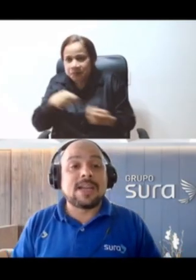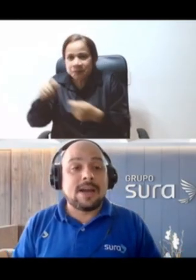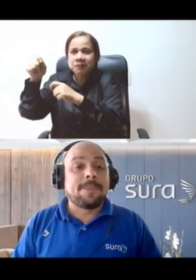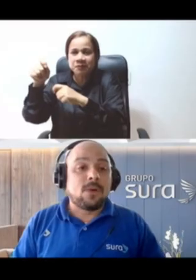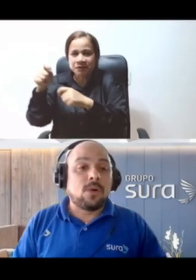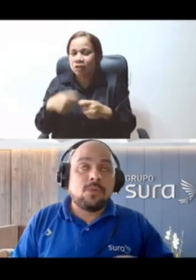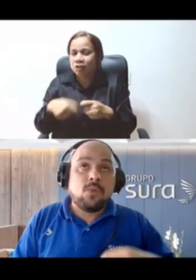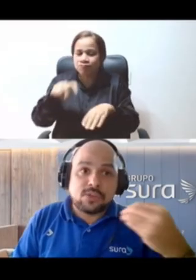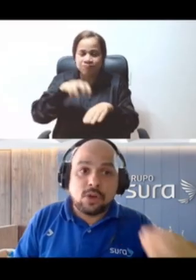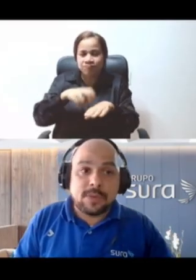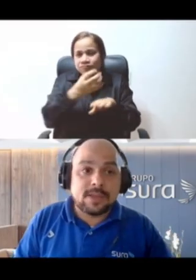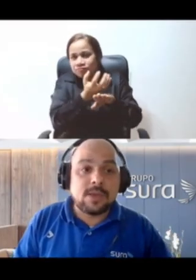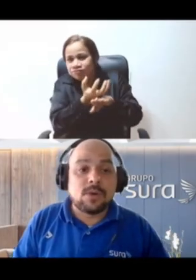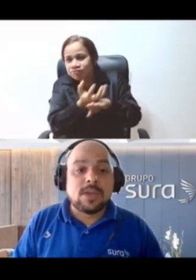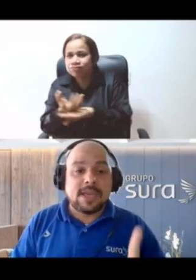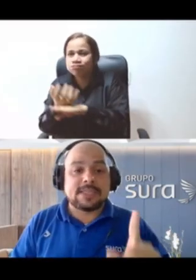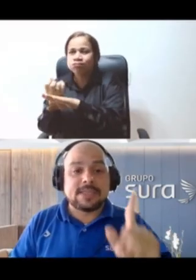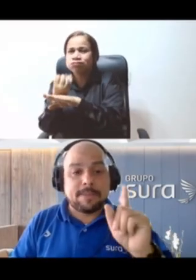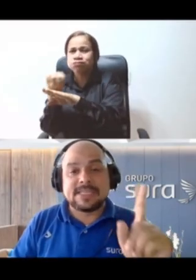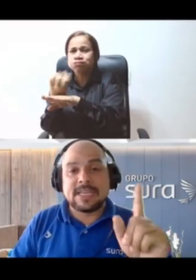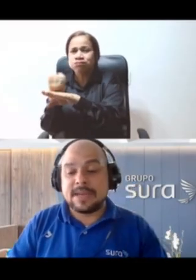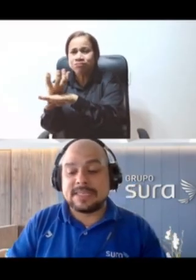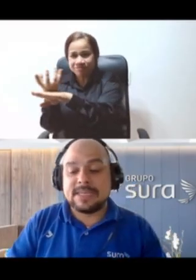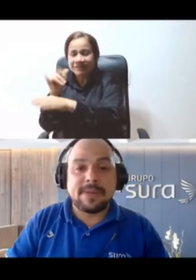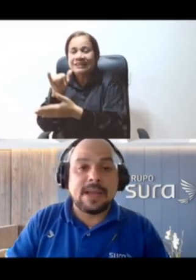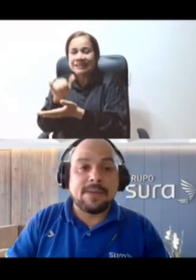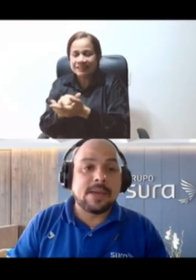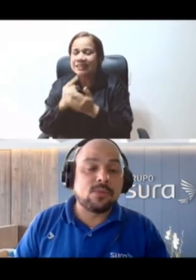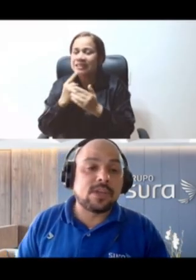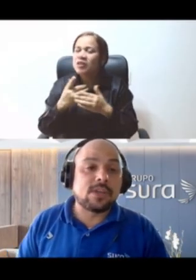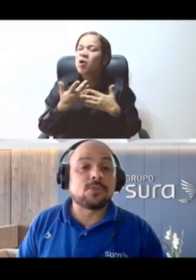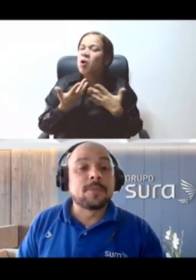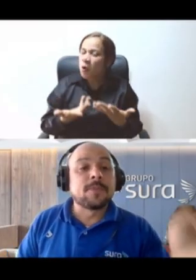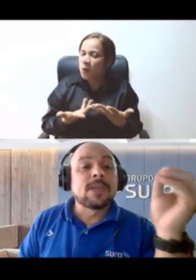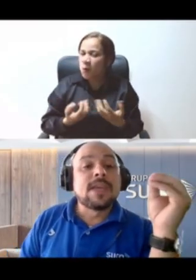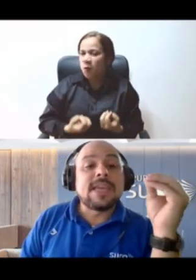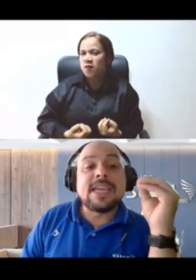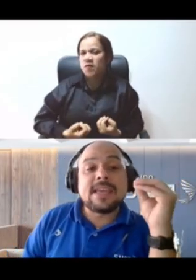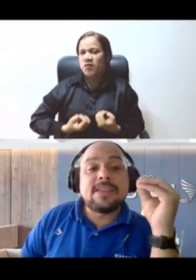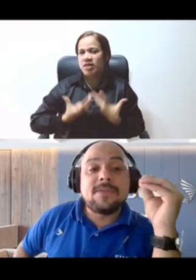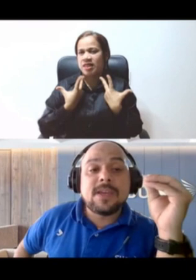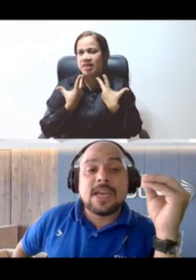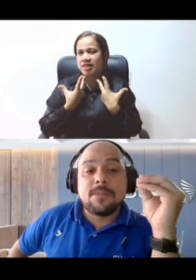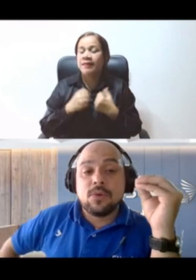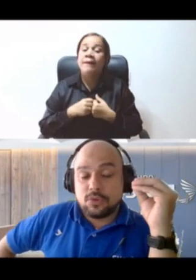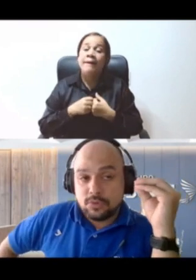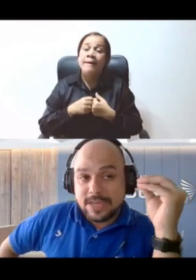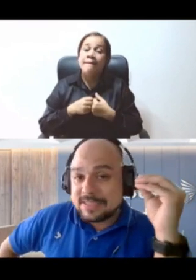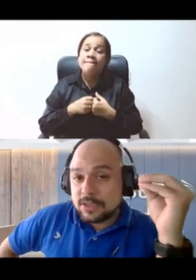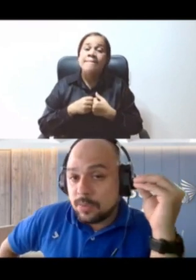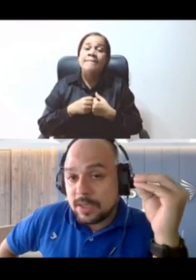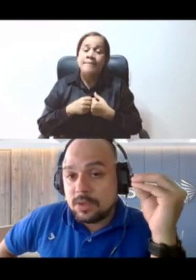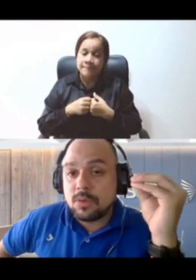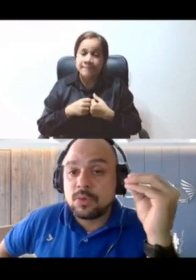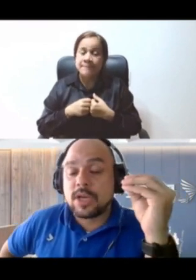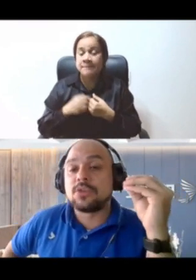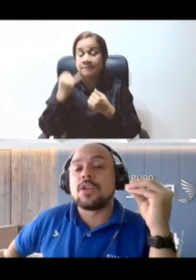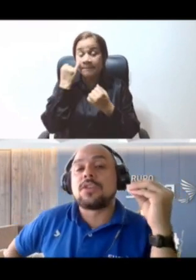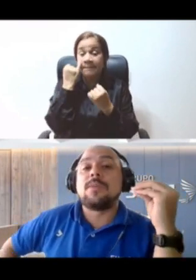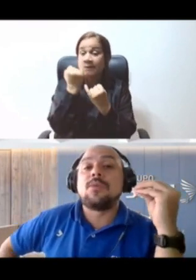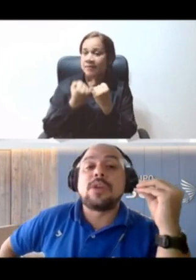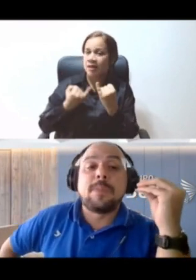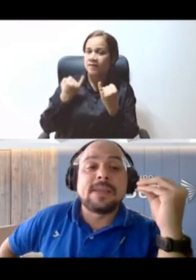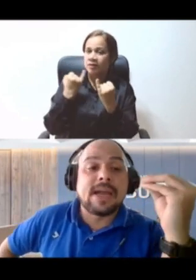muchachos, nuestro objetivo es preservar siempre la vida, muchachos. Identifiquemos este